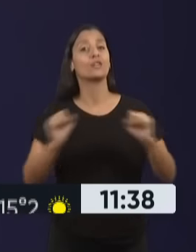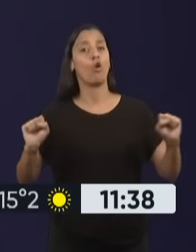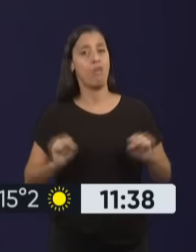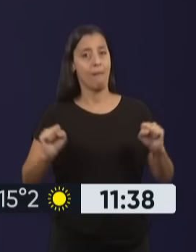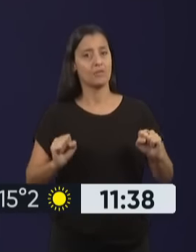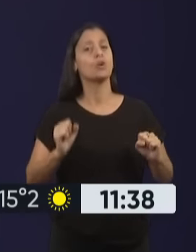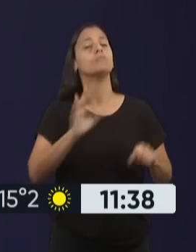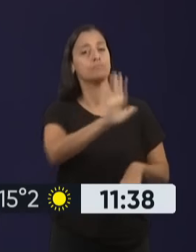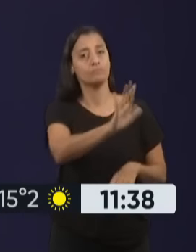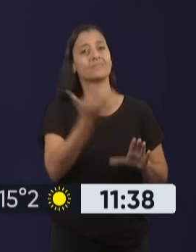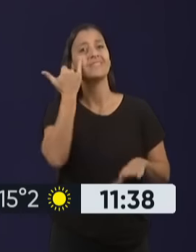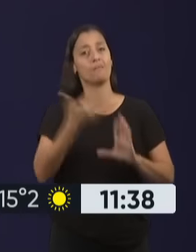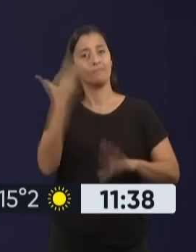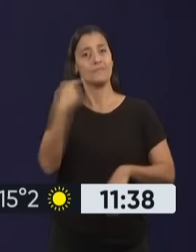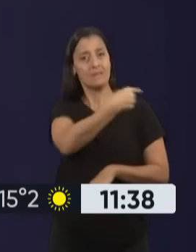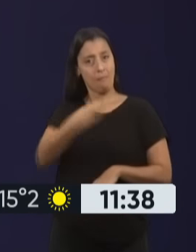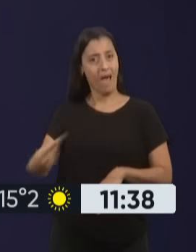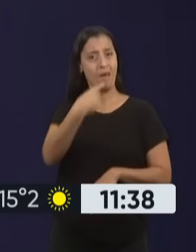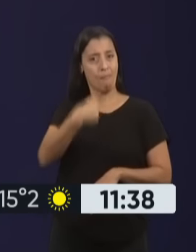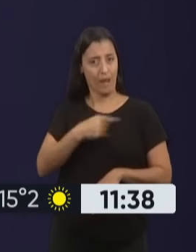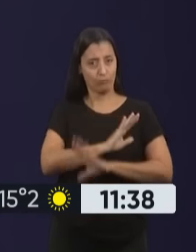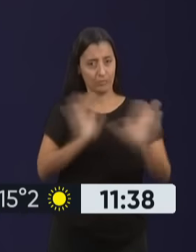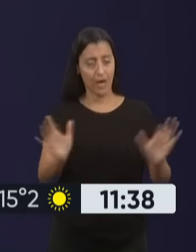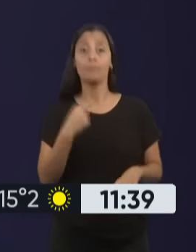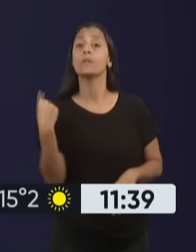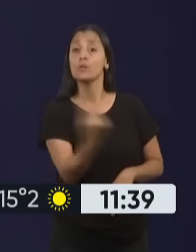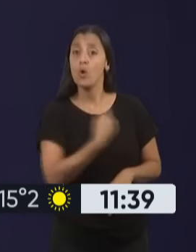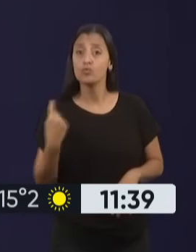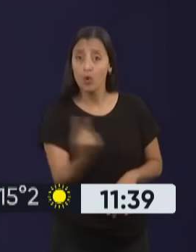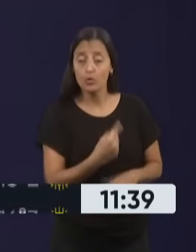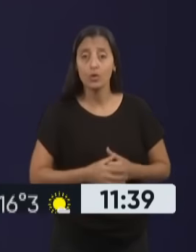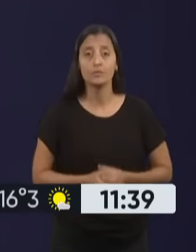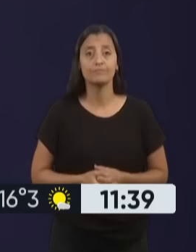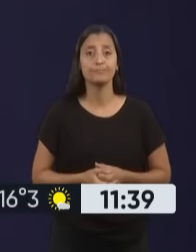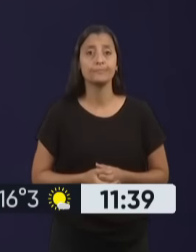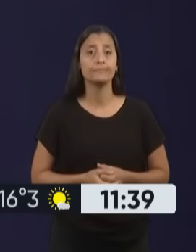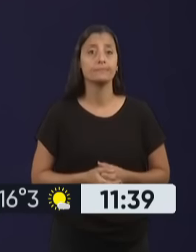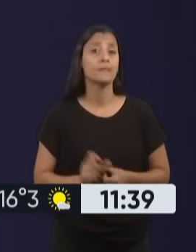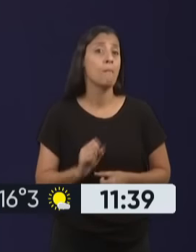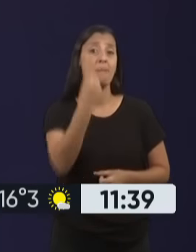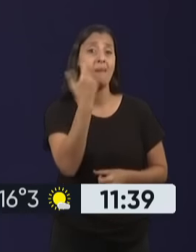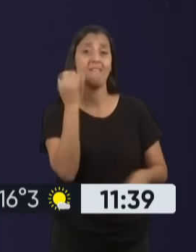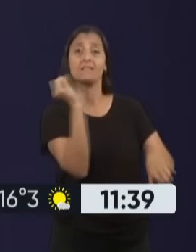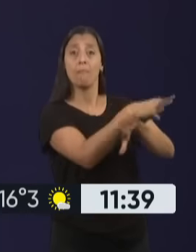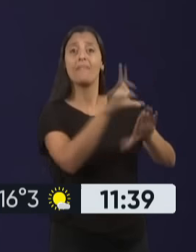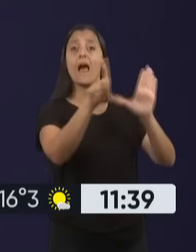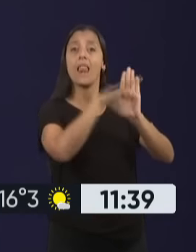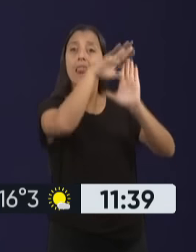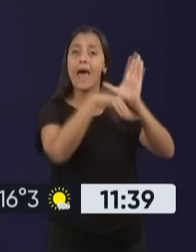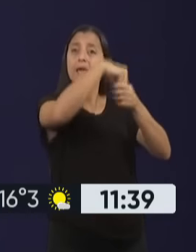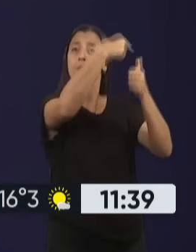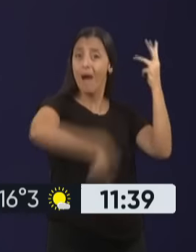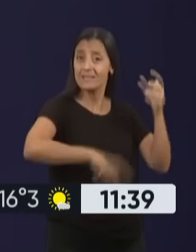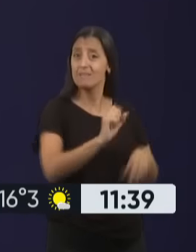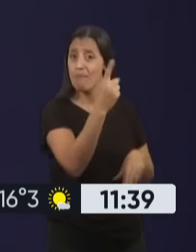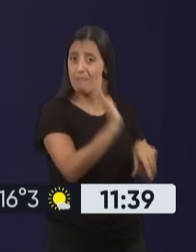han preguntado la semana pasada eh nosotros en la Incluso en la primera ley base digo en la primera versión tuvimos la